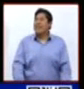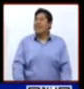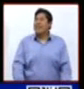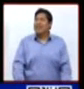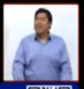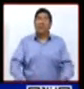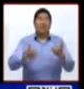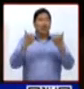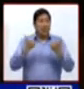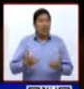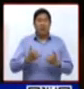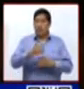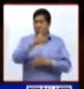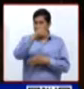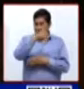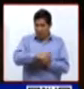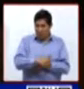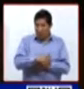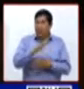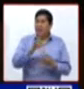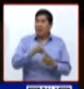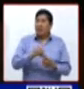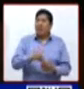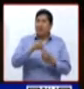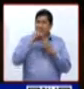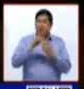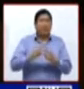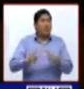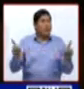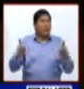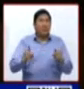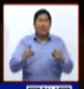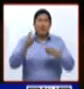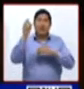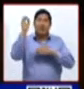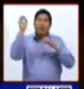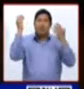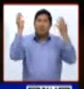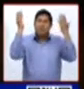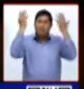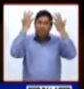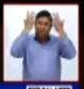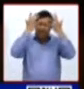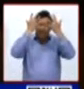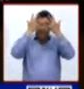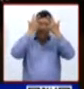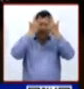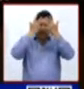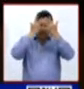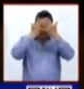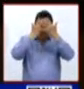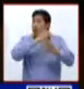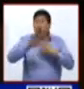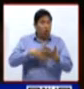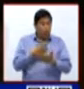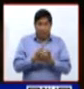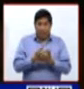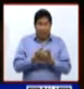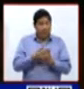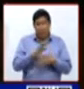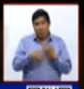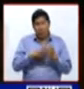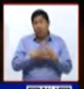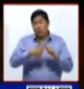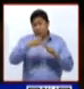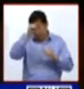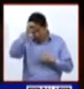Hoy es una noche bastante especial y diferente, ya que es un eclipse total y que no se ve en todos los hemisferios. El hemisferio